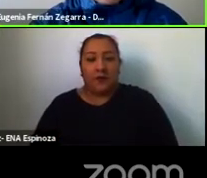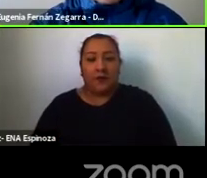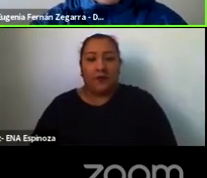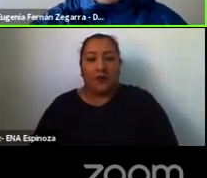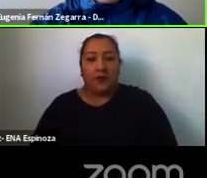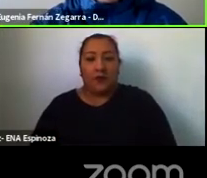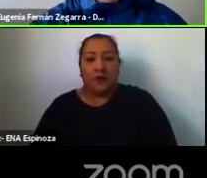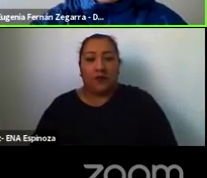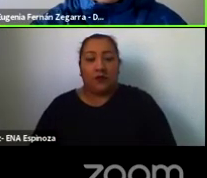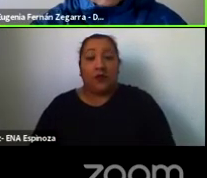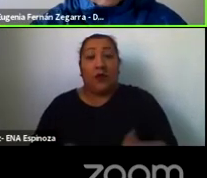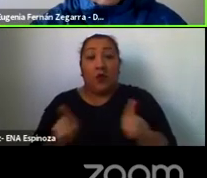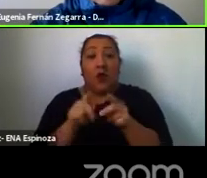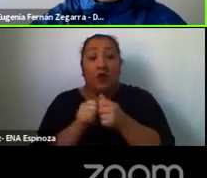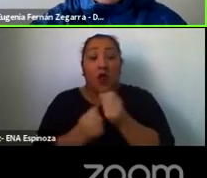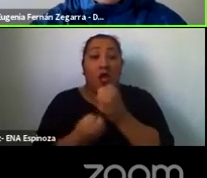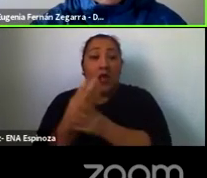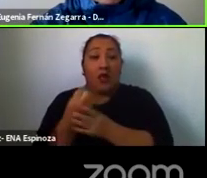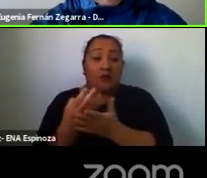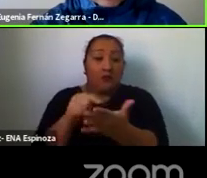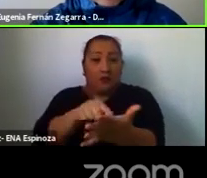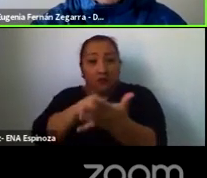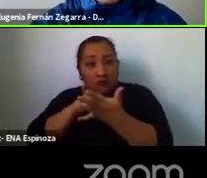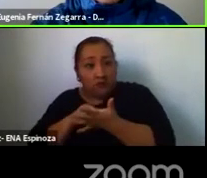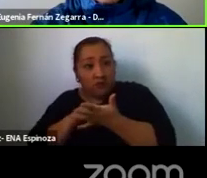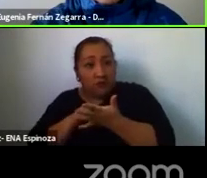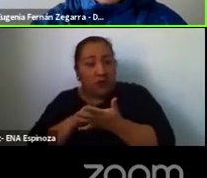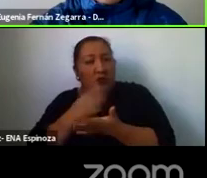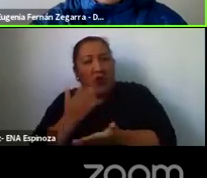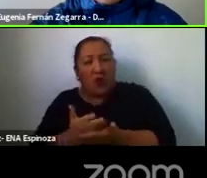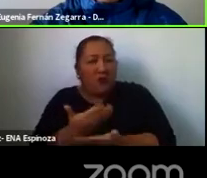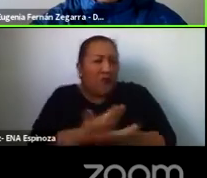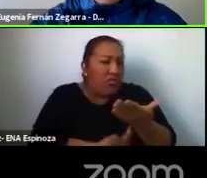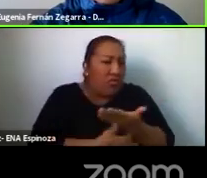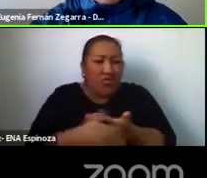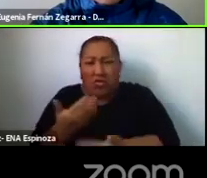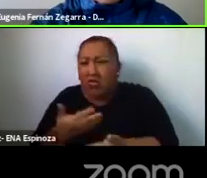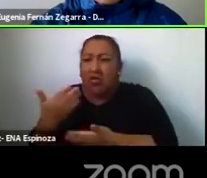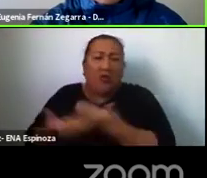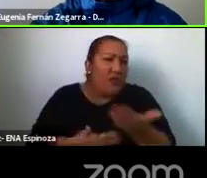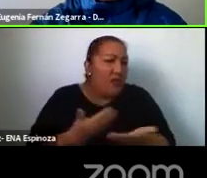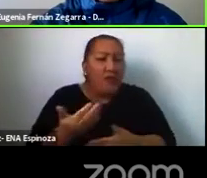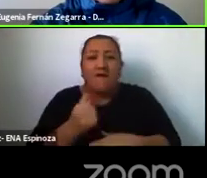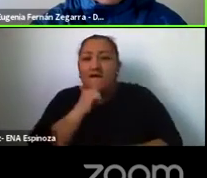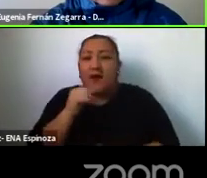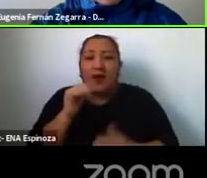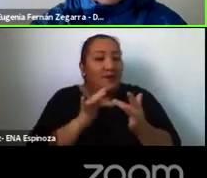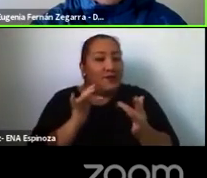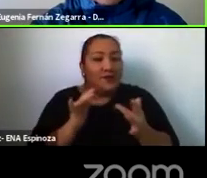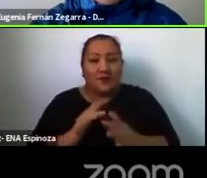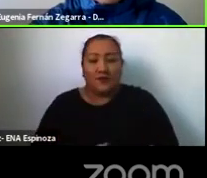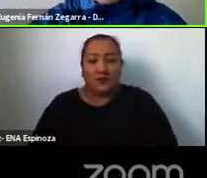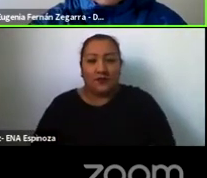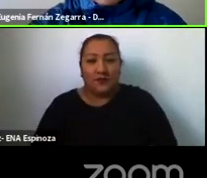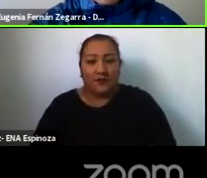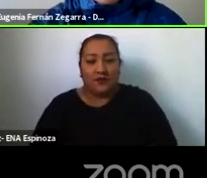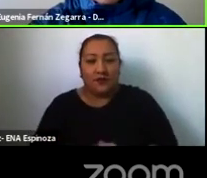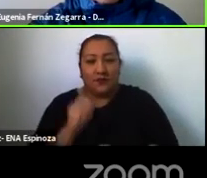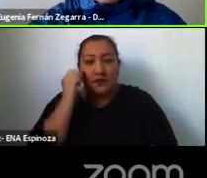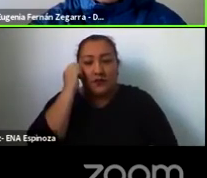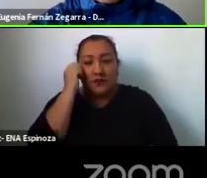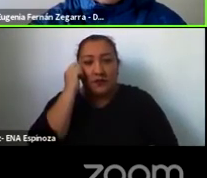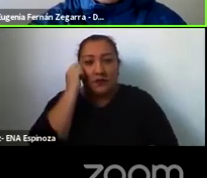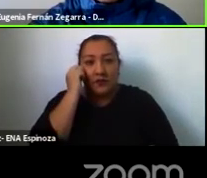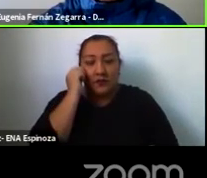caso de Arequipa, nos ha demostrado que las trabas burocráticas, la falta de coordinación entre las autoridades y